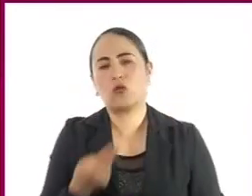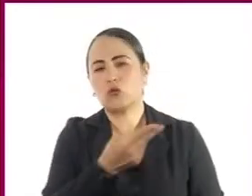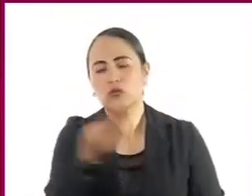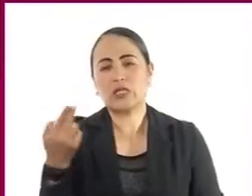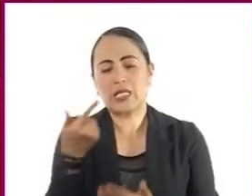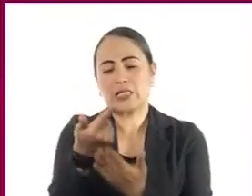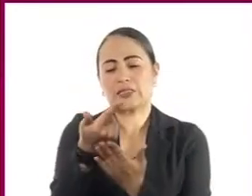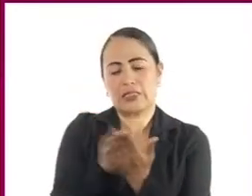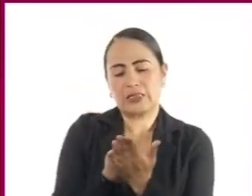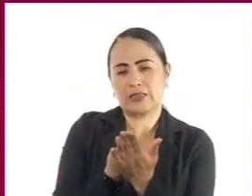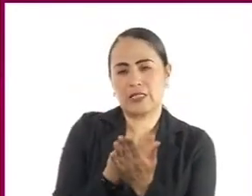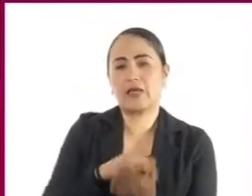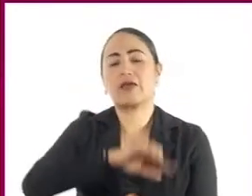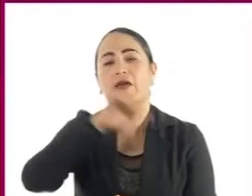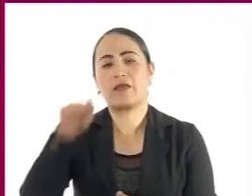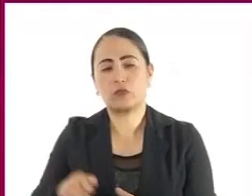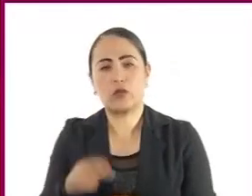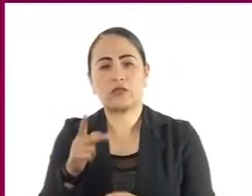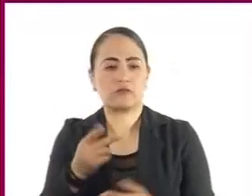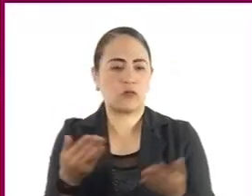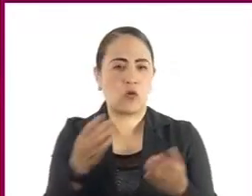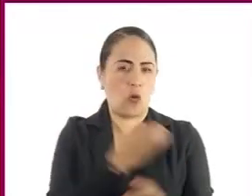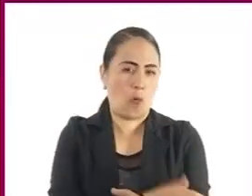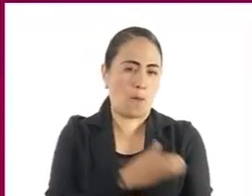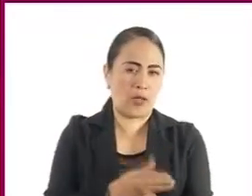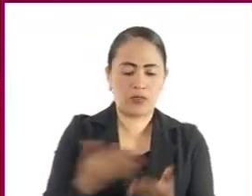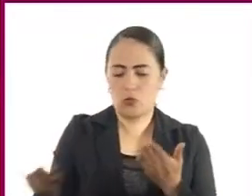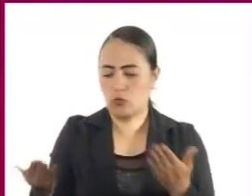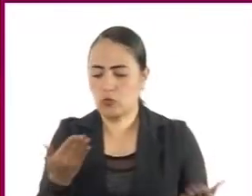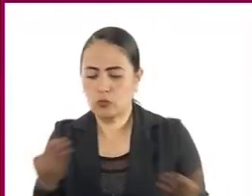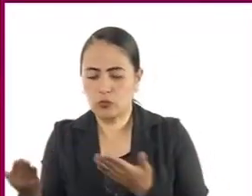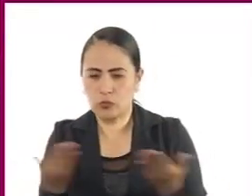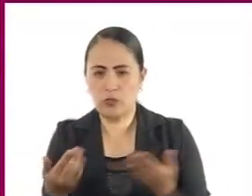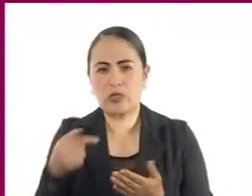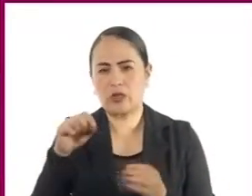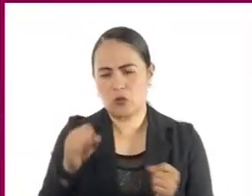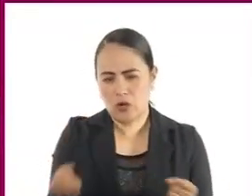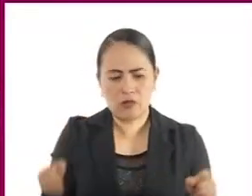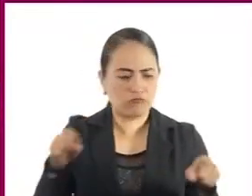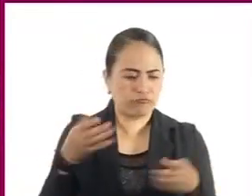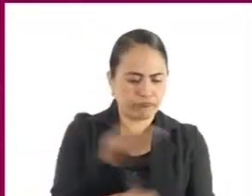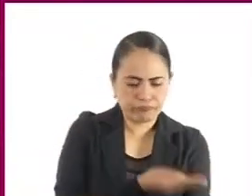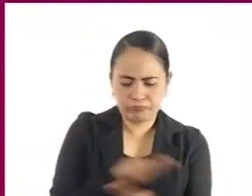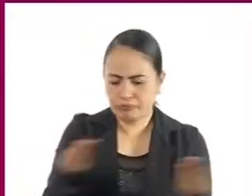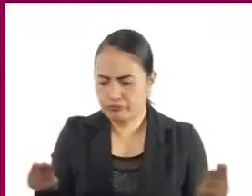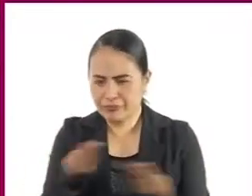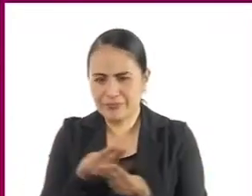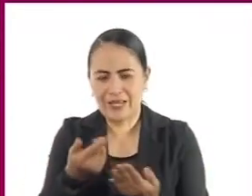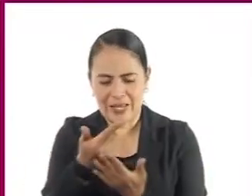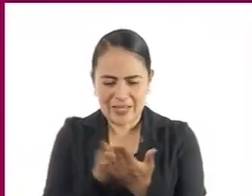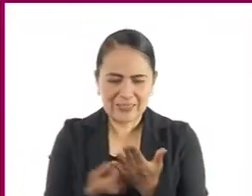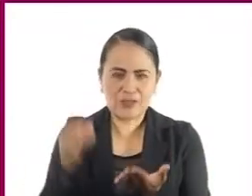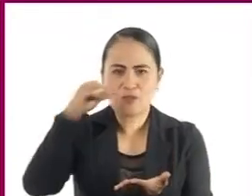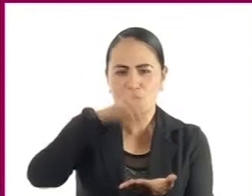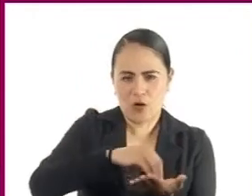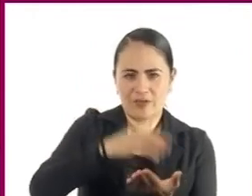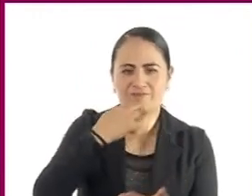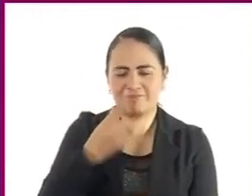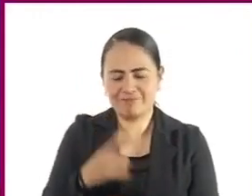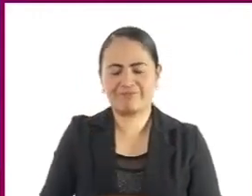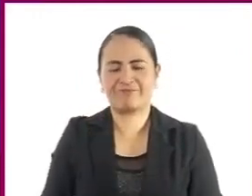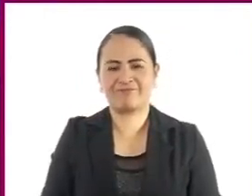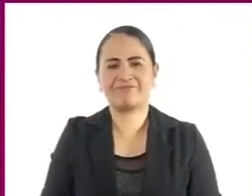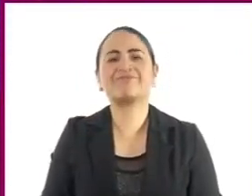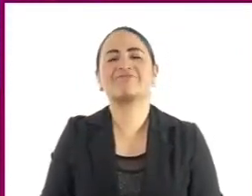lista de y compararla con sus pares y reforzar su propia lista. Muy bien, me quedó claro esto de cómo